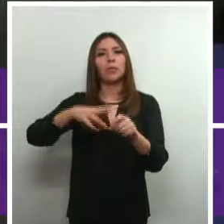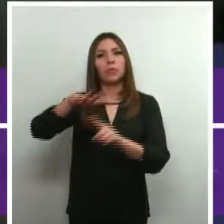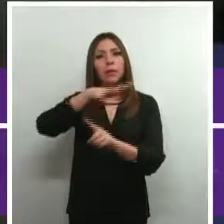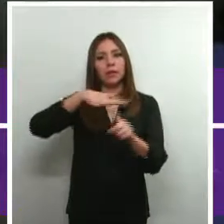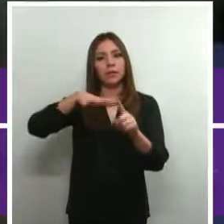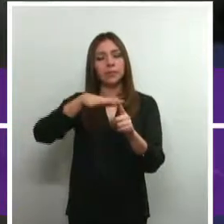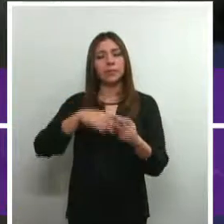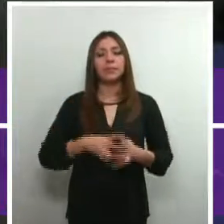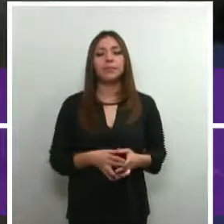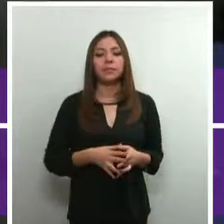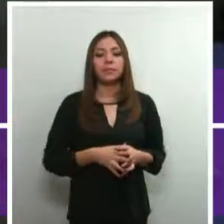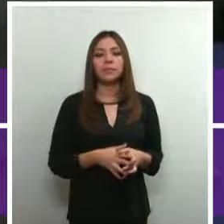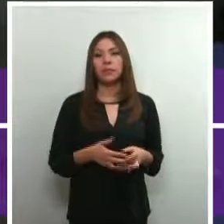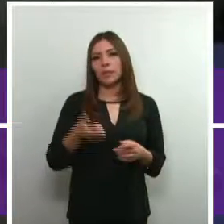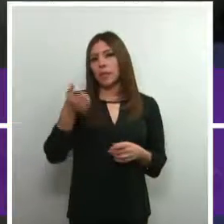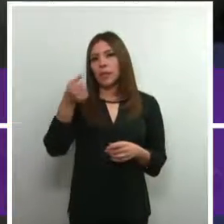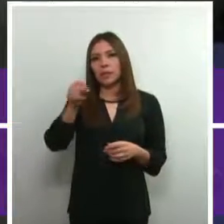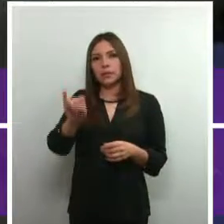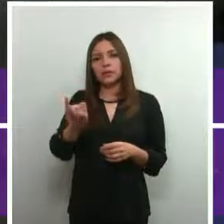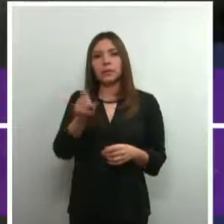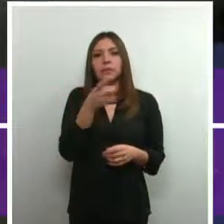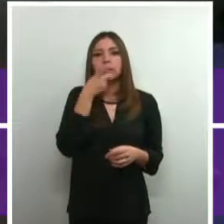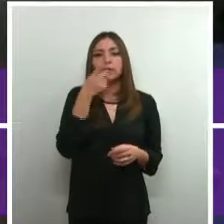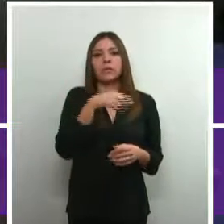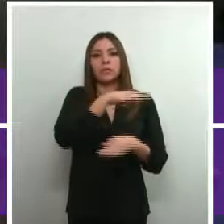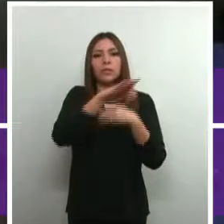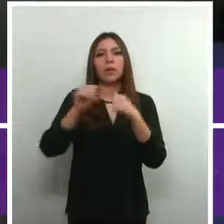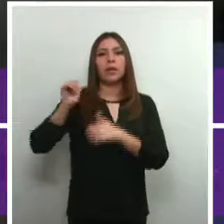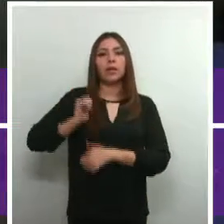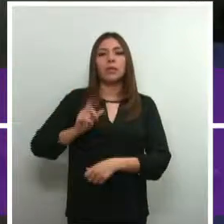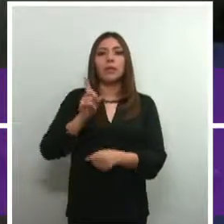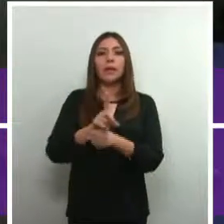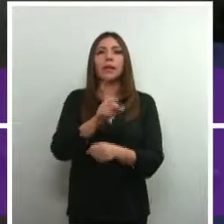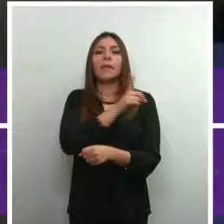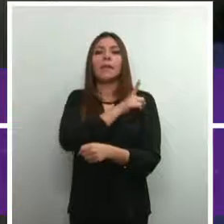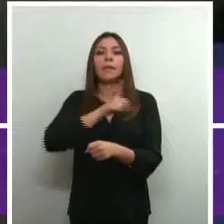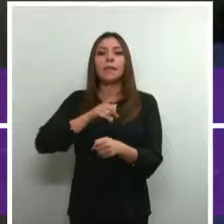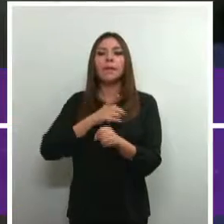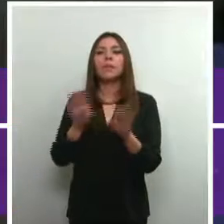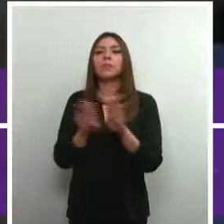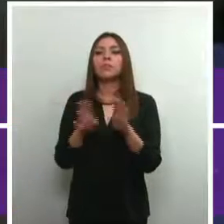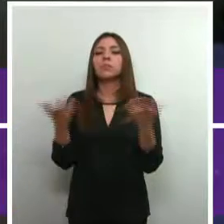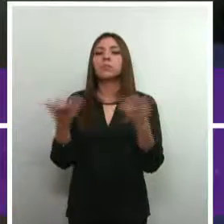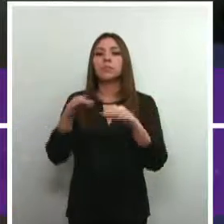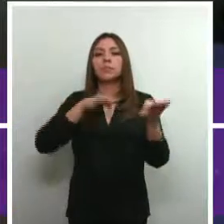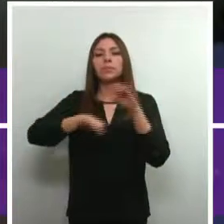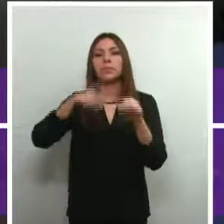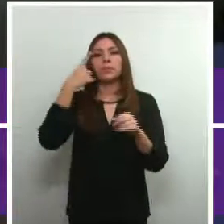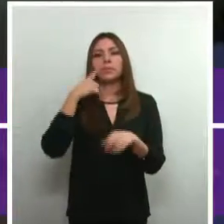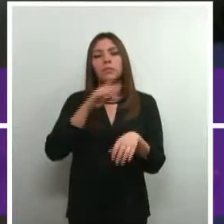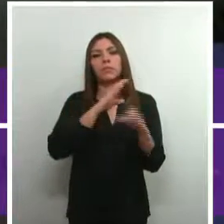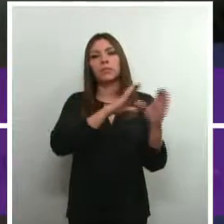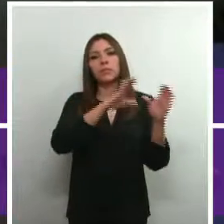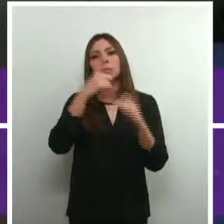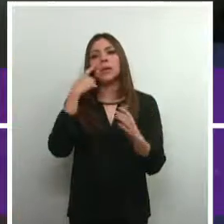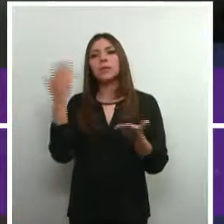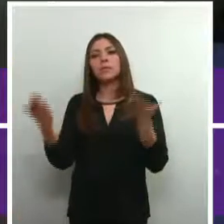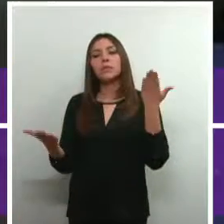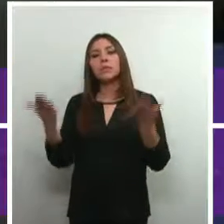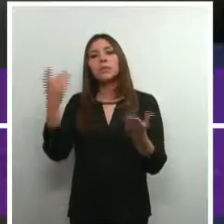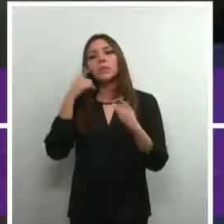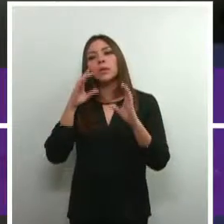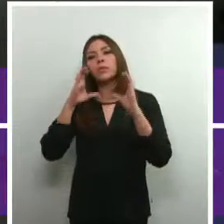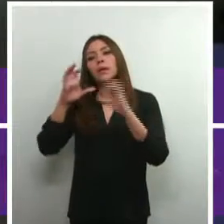se mandata a las autoridades a adaptar medidas de preservación y restauración del equilibrio ecológico.